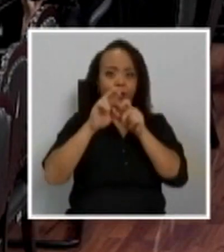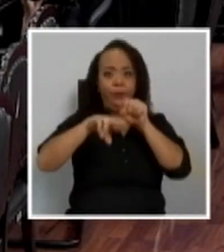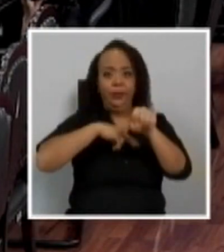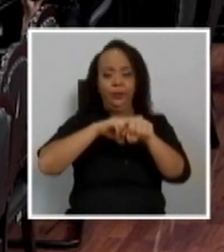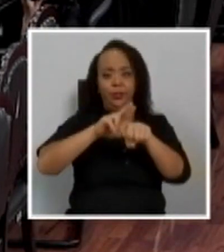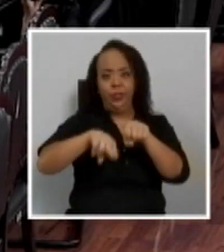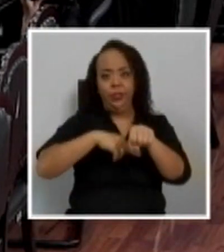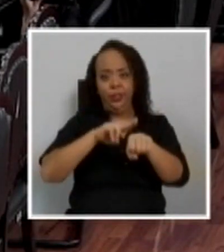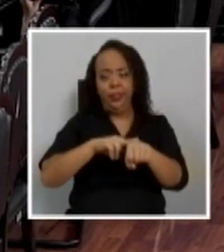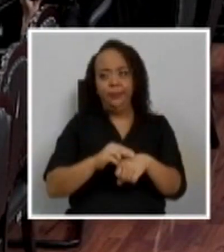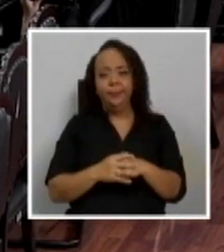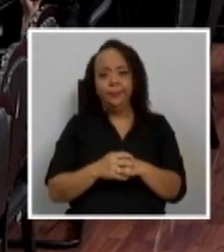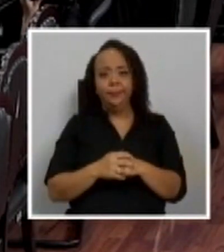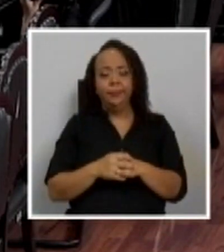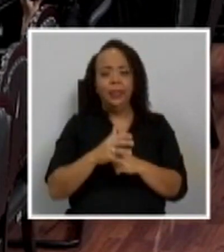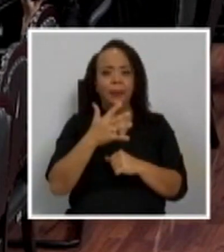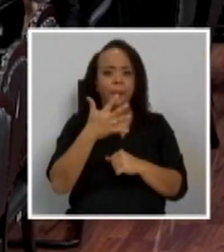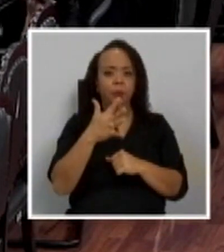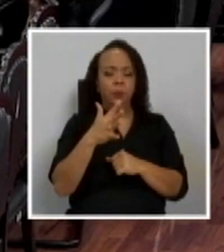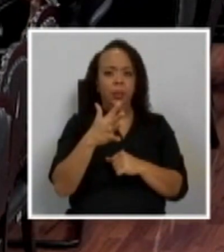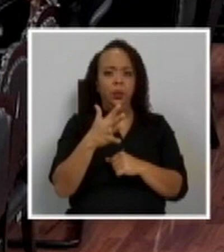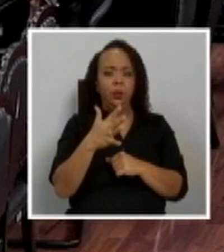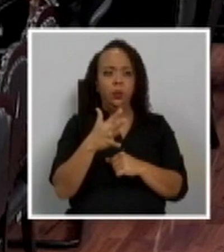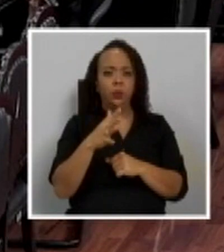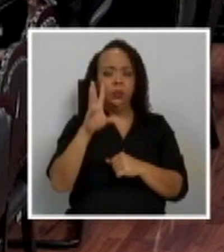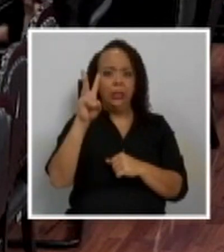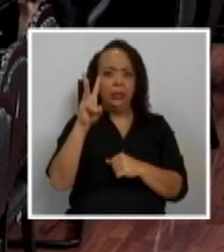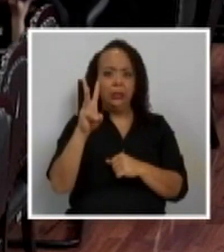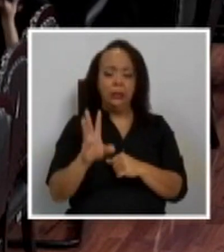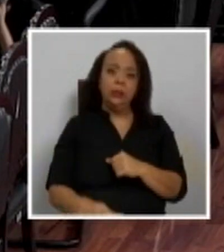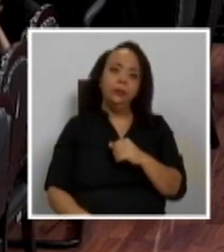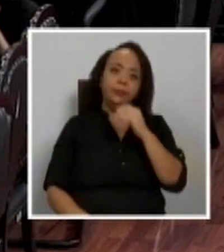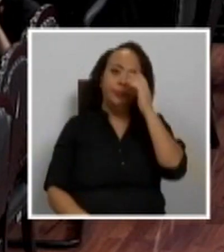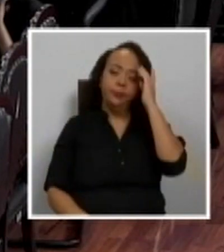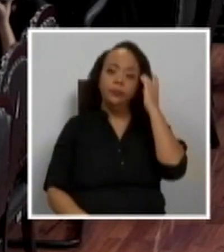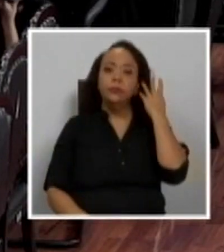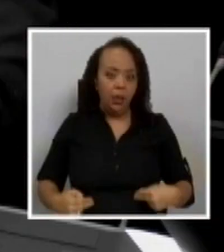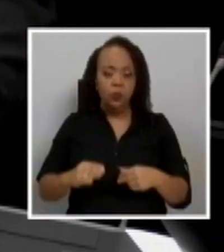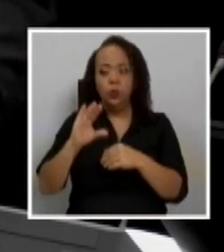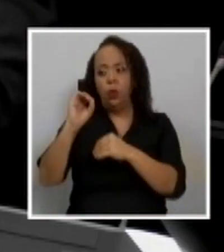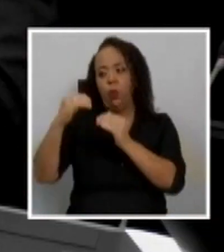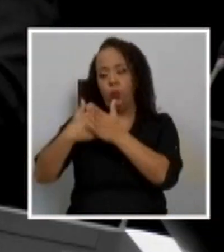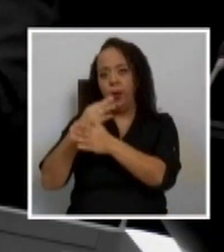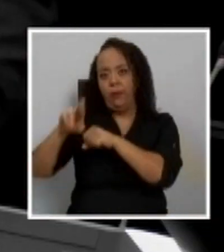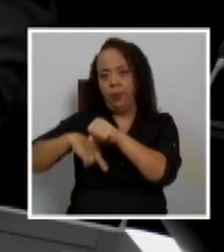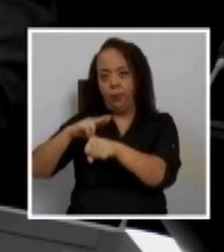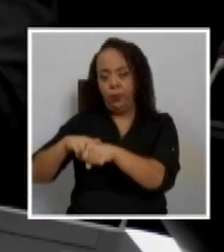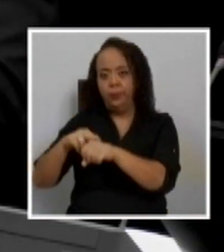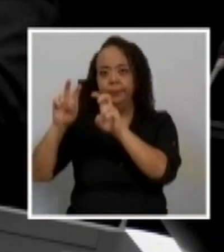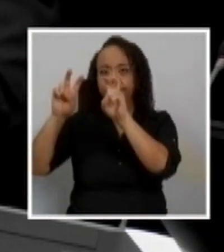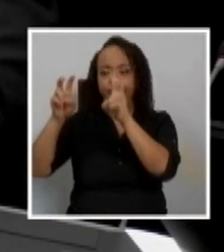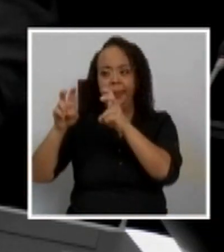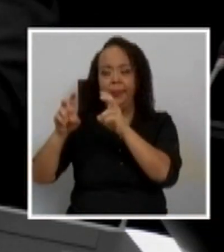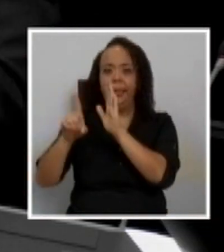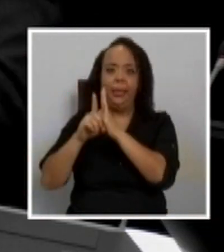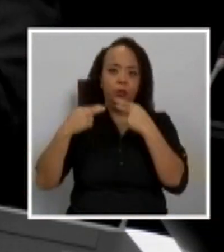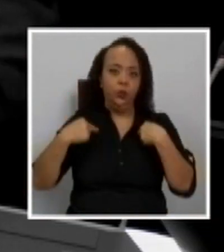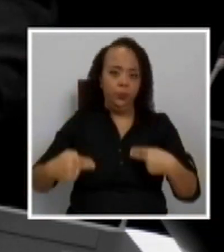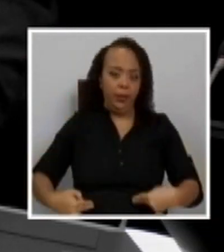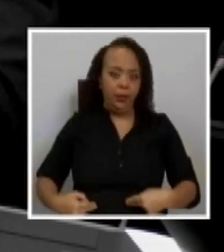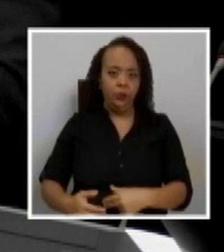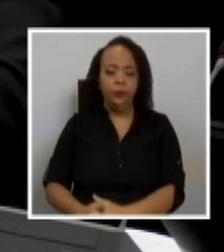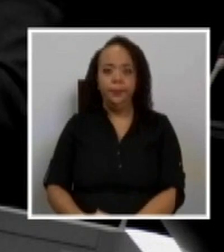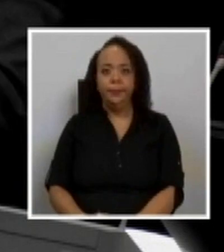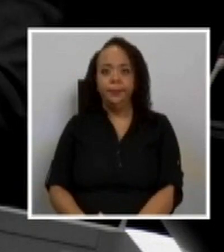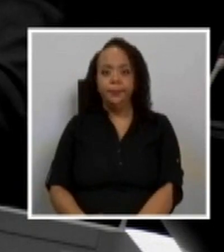de 500 proyectos. Actualmente, y por lo menos hasta el 24 de abril que se tiene contabilizado, se han aprobado